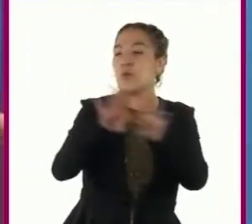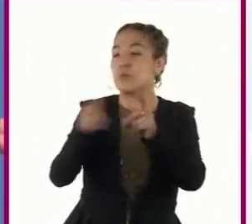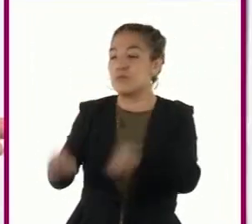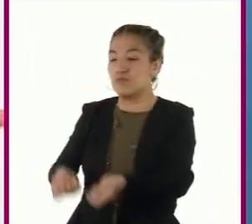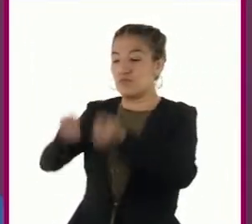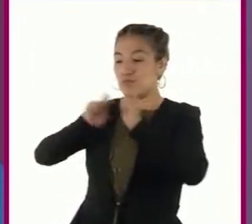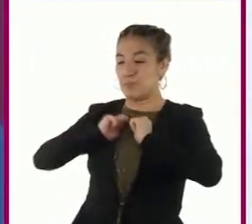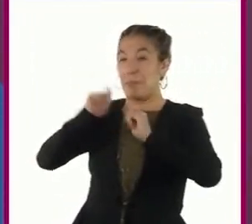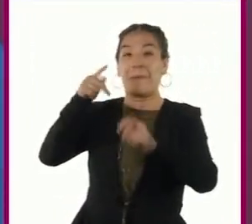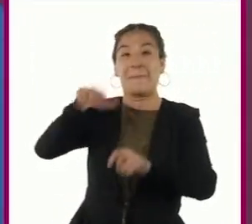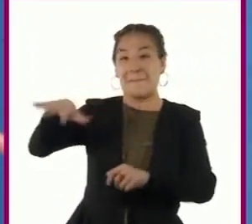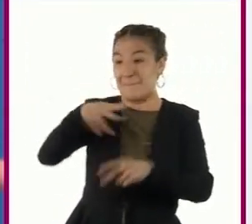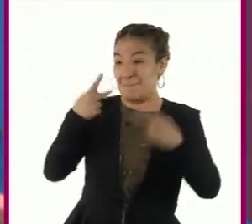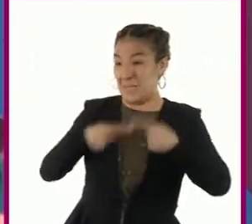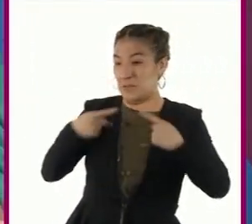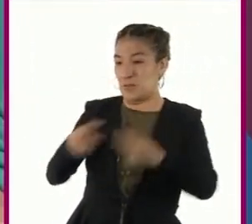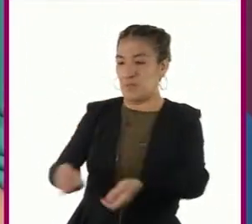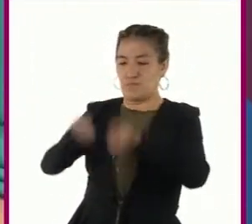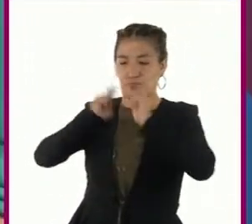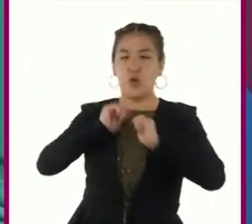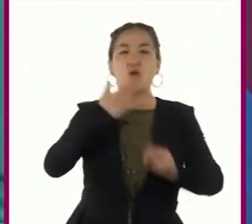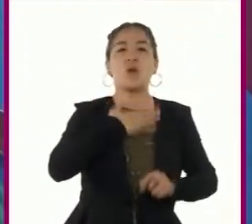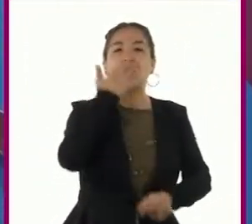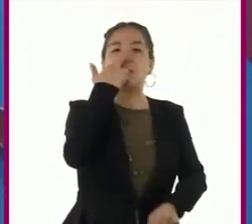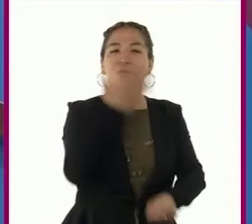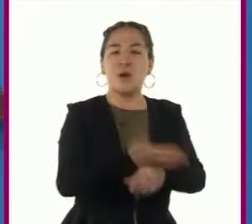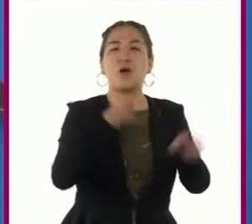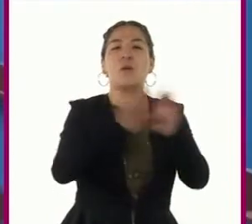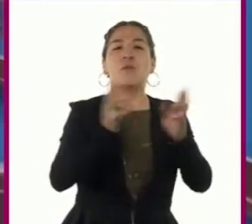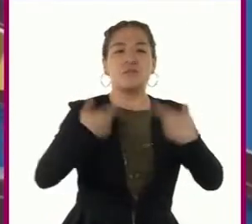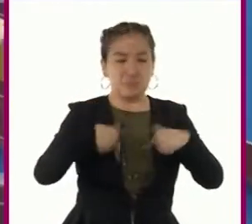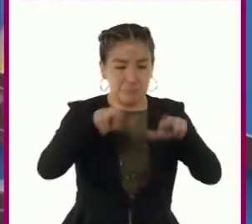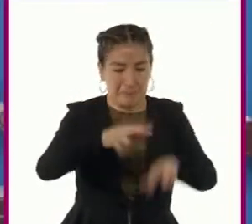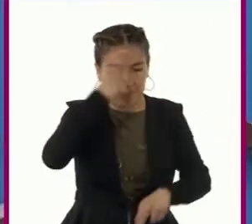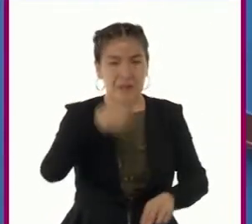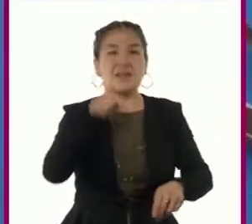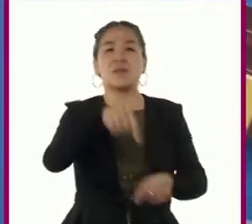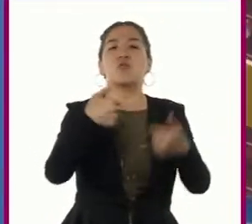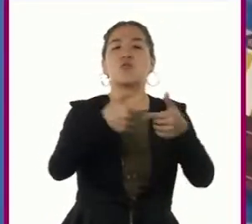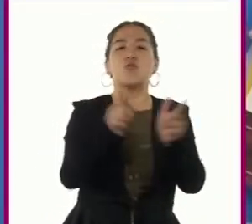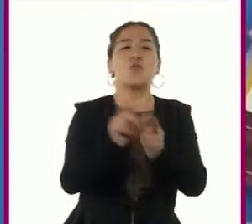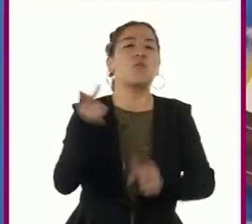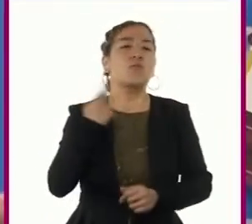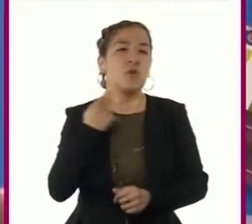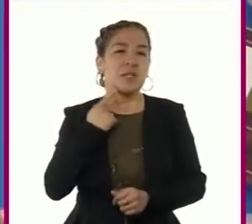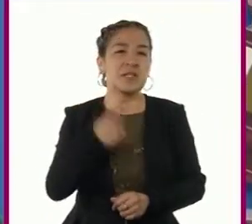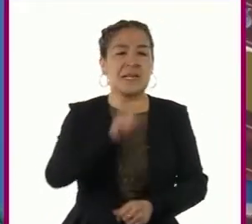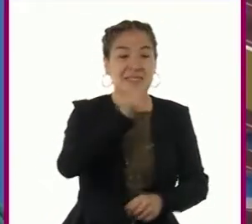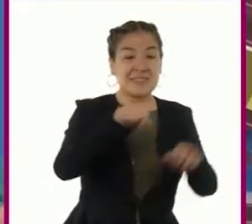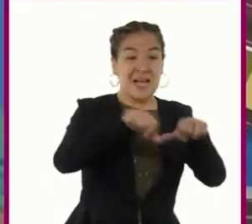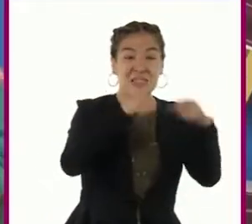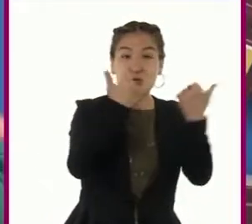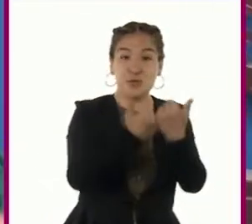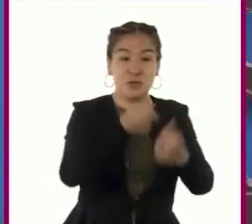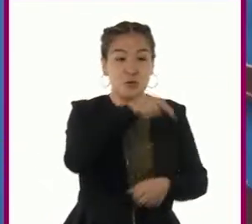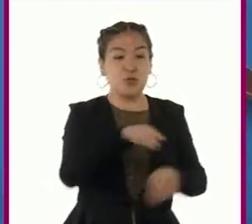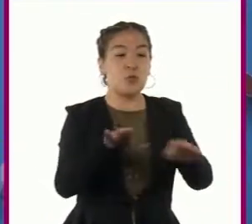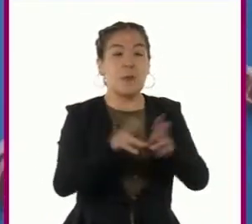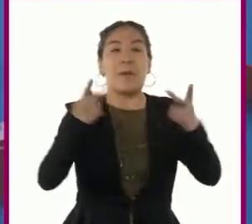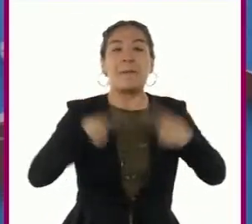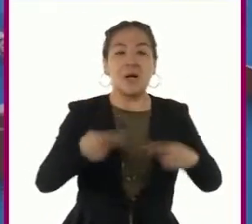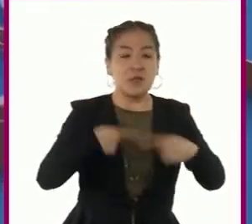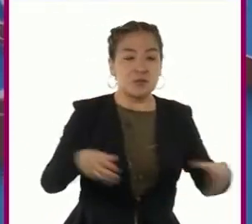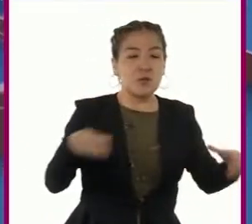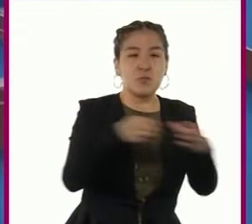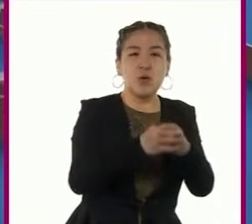ciudadanía y lo encontró en un partido político, en una asociación de ciudadanas y ciudadanos con quienes